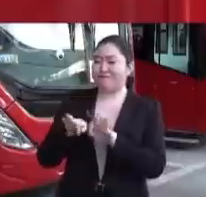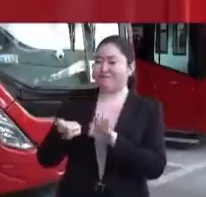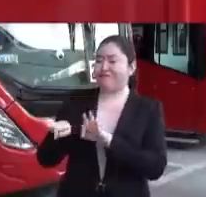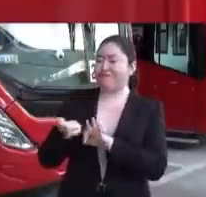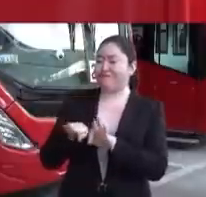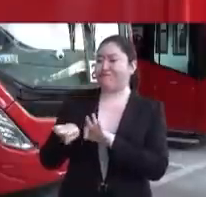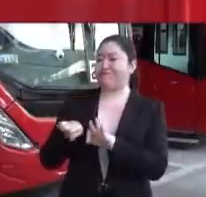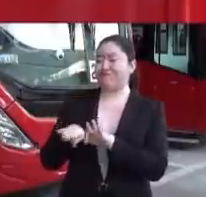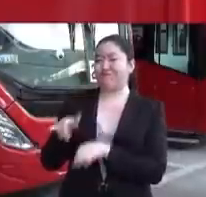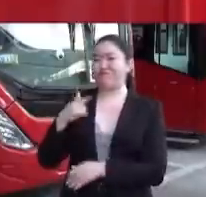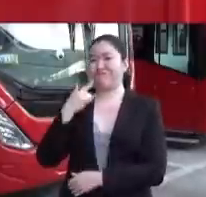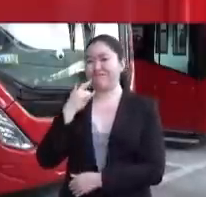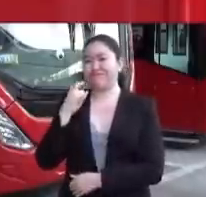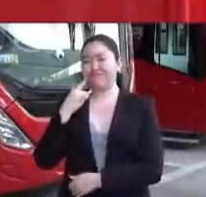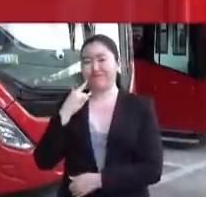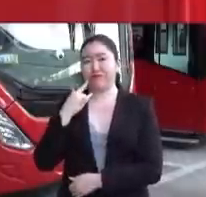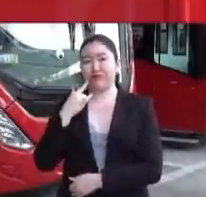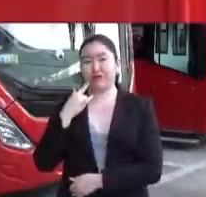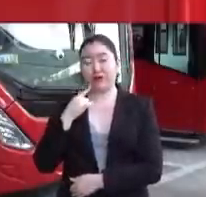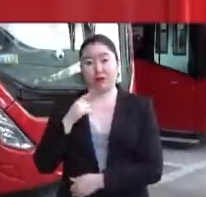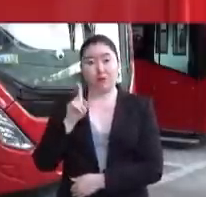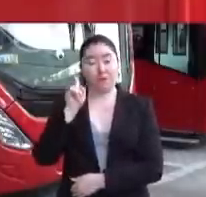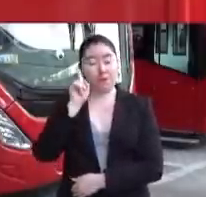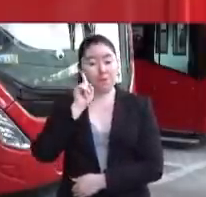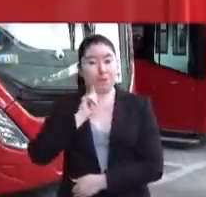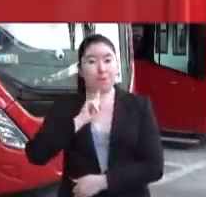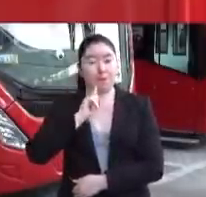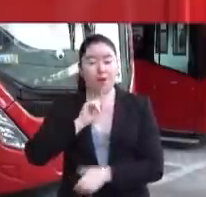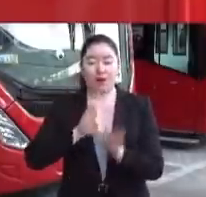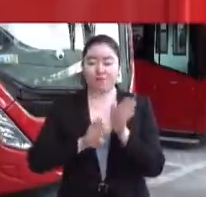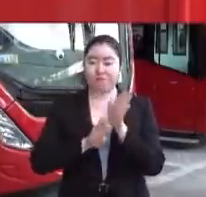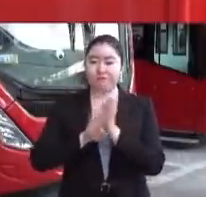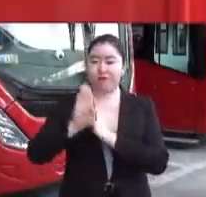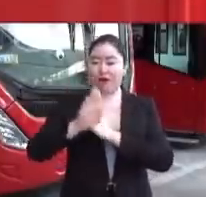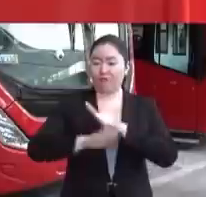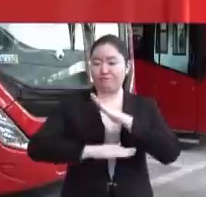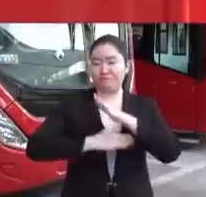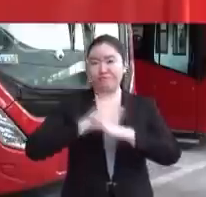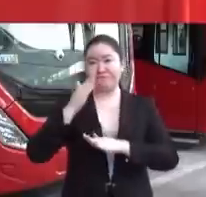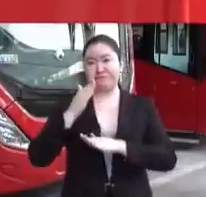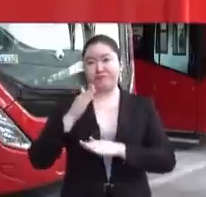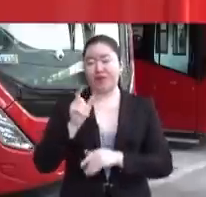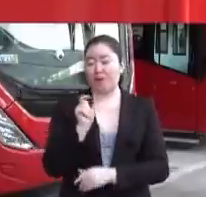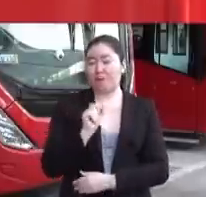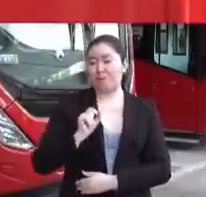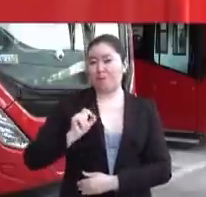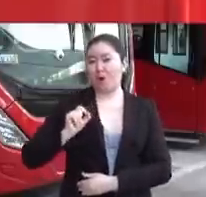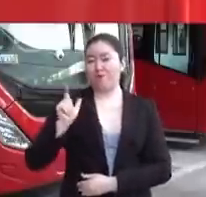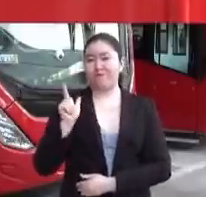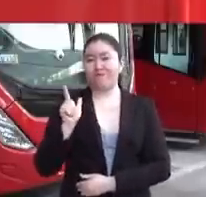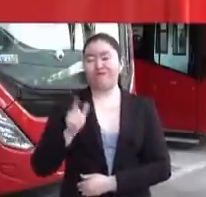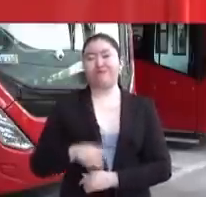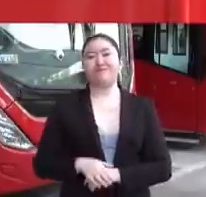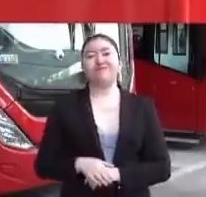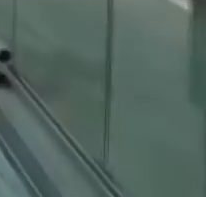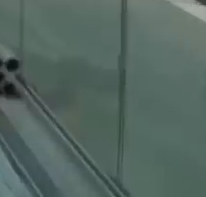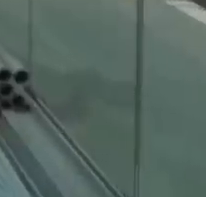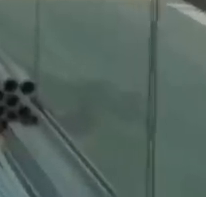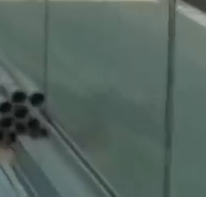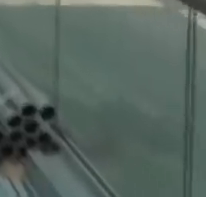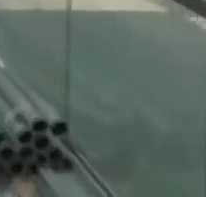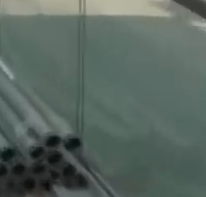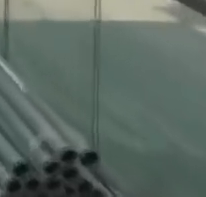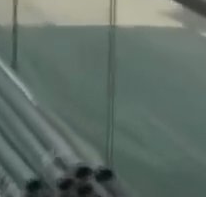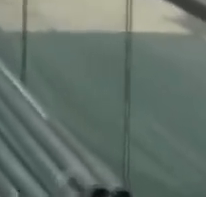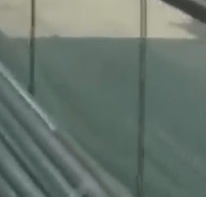de una mujer exitosa en la vida profesional, exitosa en la conducción